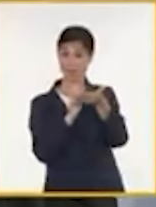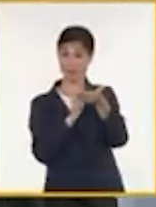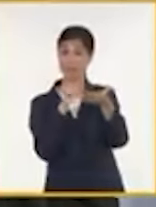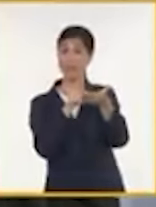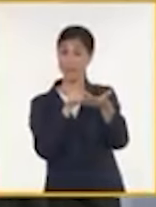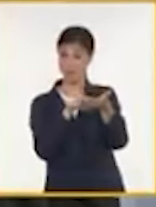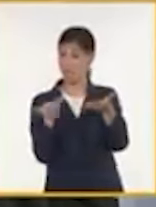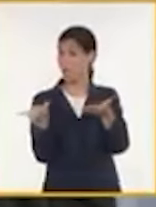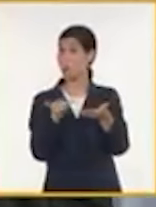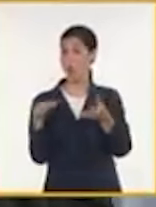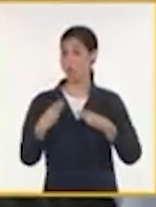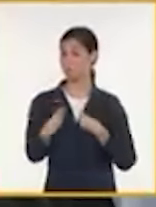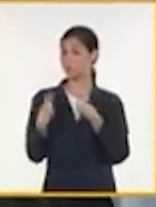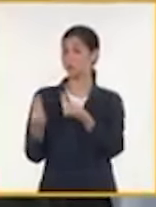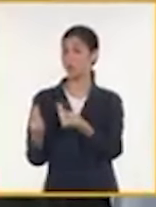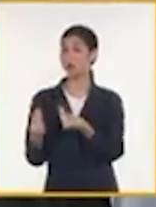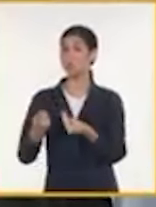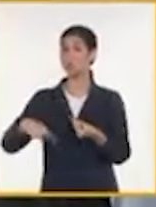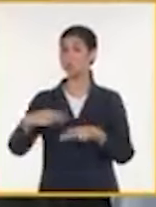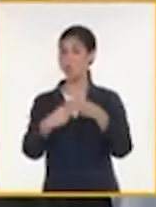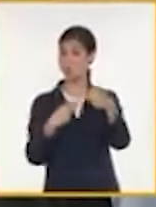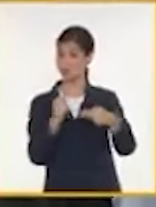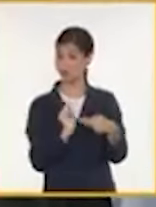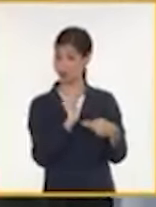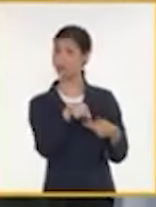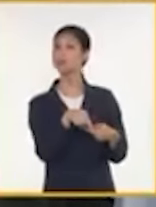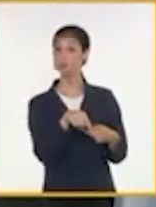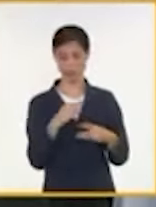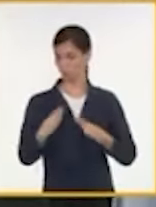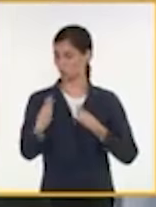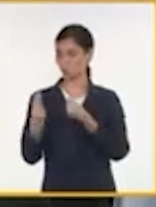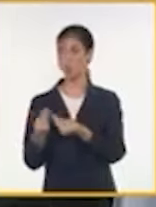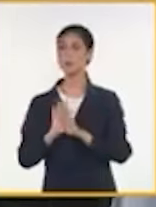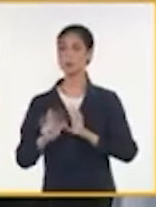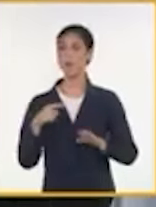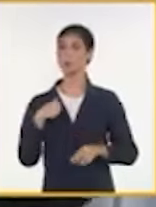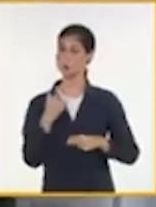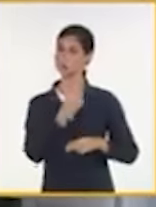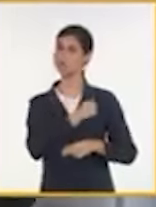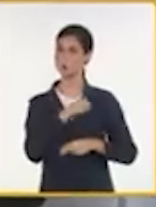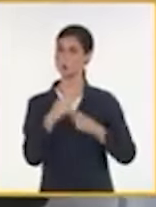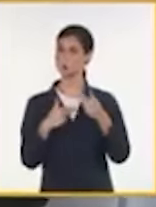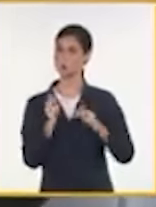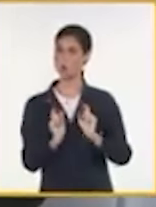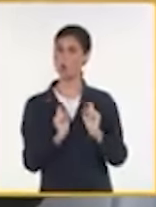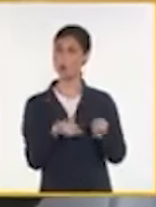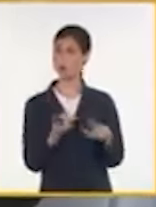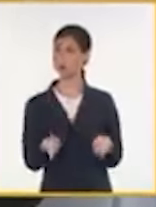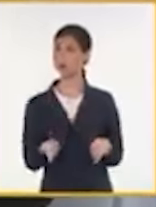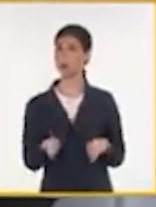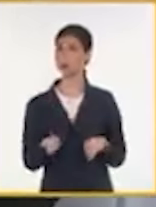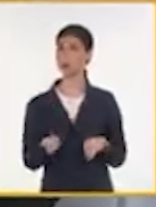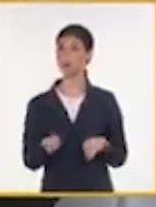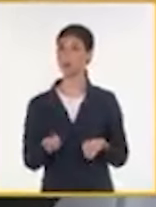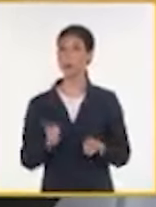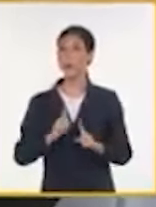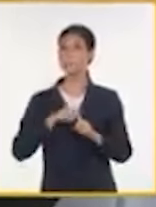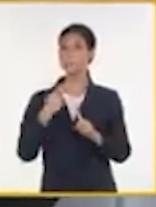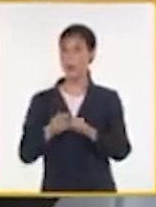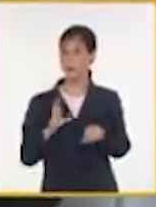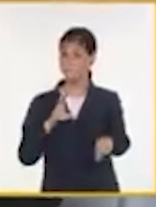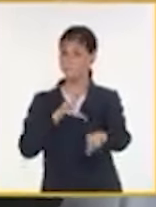república en este caso eh solicitó sanciones severas para los acusados y hasta 28 años de privación de